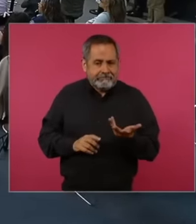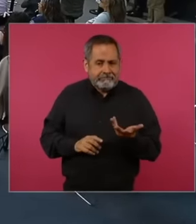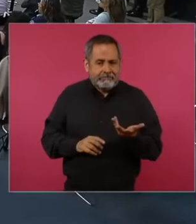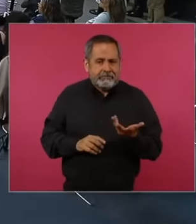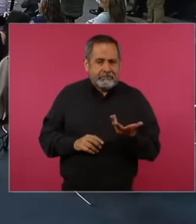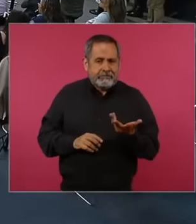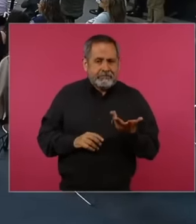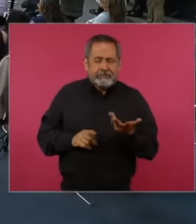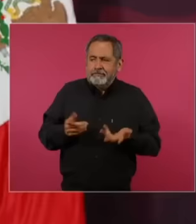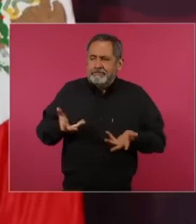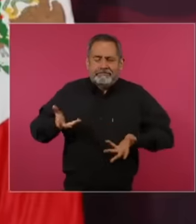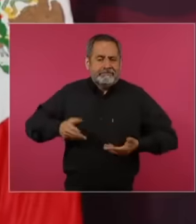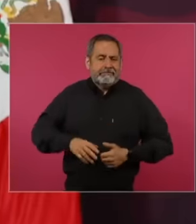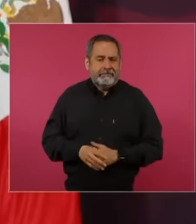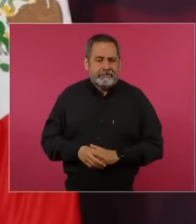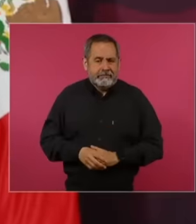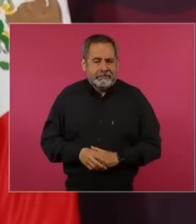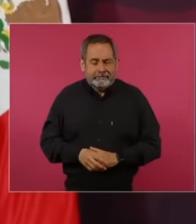¿qué se hace ahí?